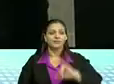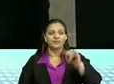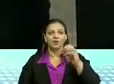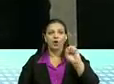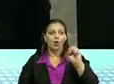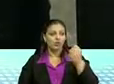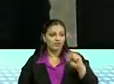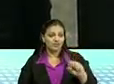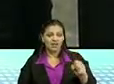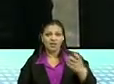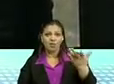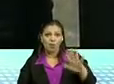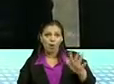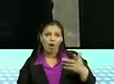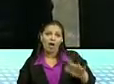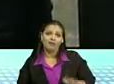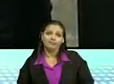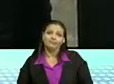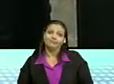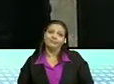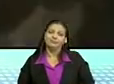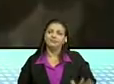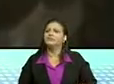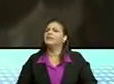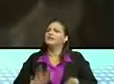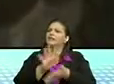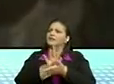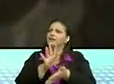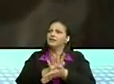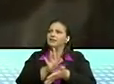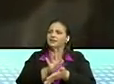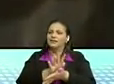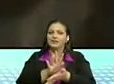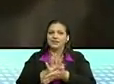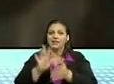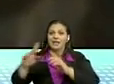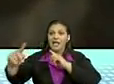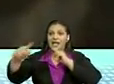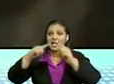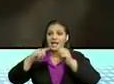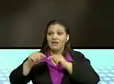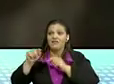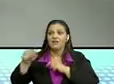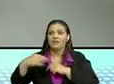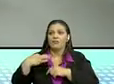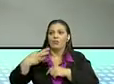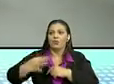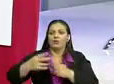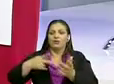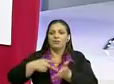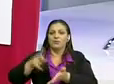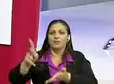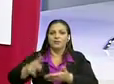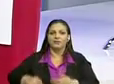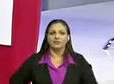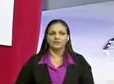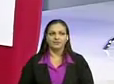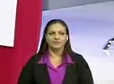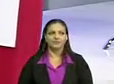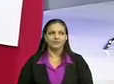otro detalle importante. No te preocupes por el pago, porque el productor Walter García es el que se ha hecho ver ya con Don Miller. No,